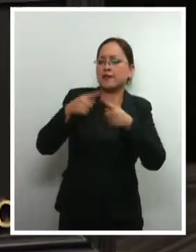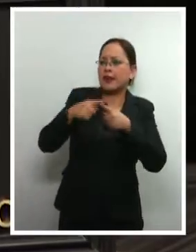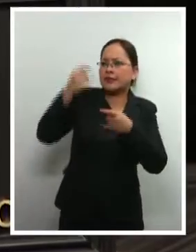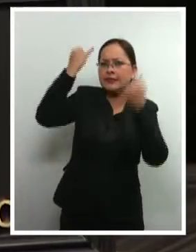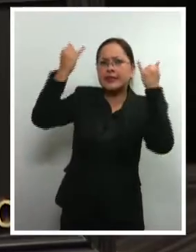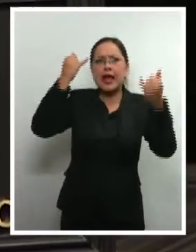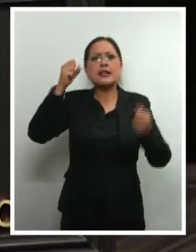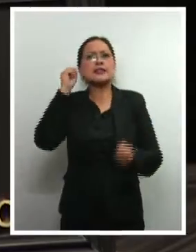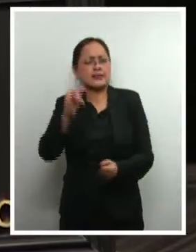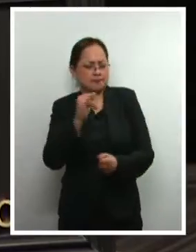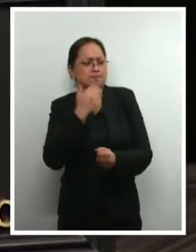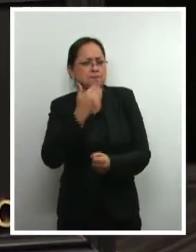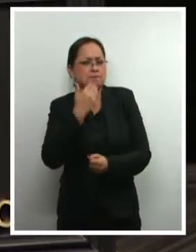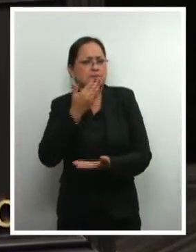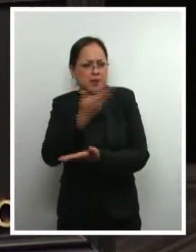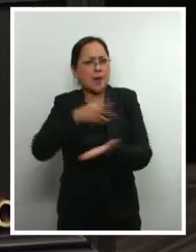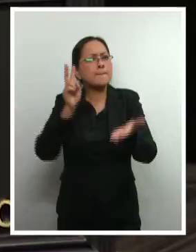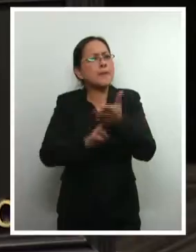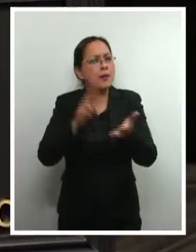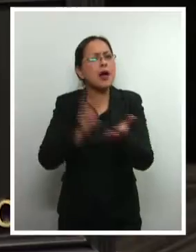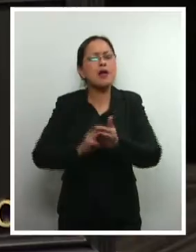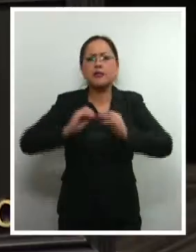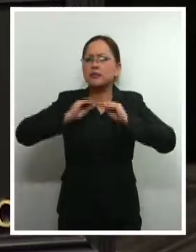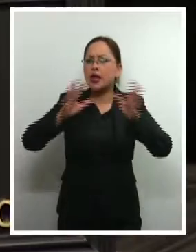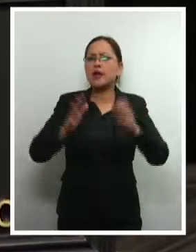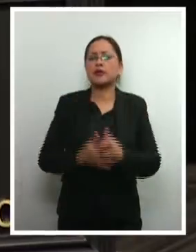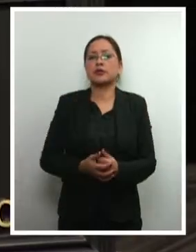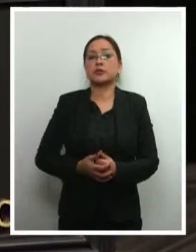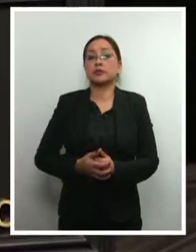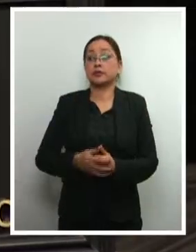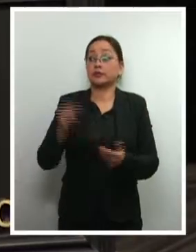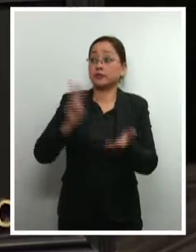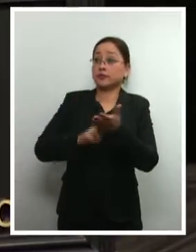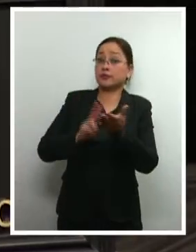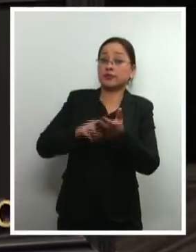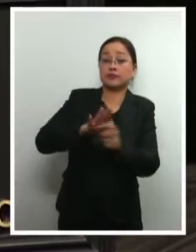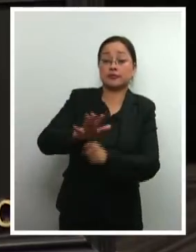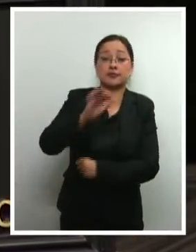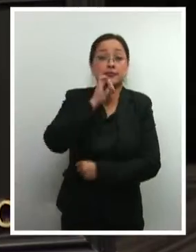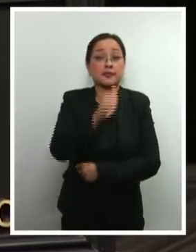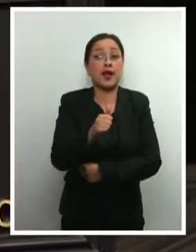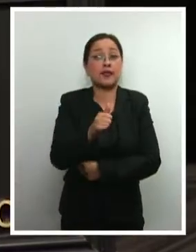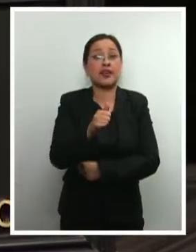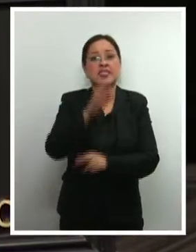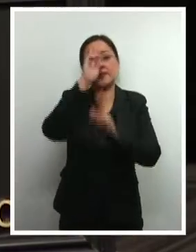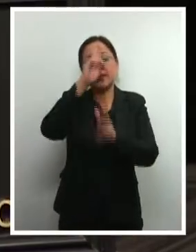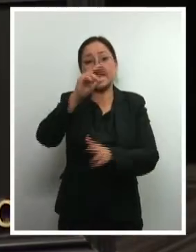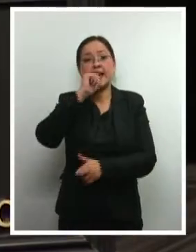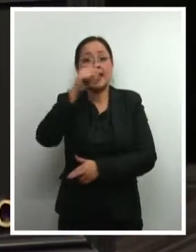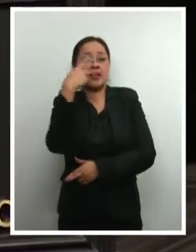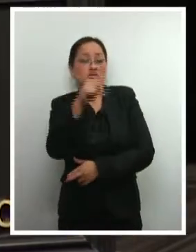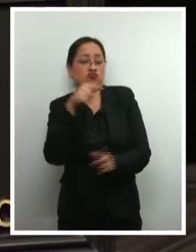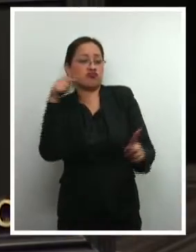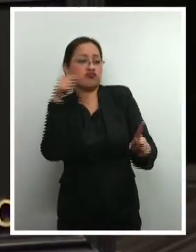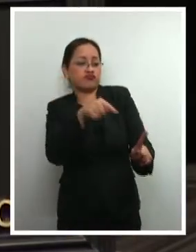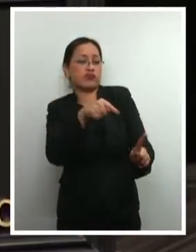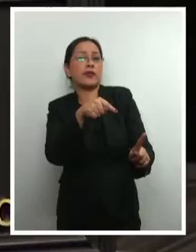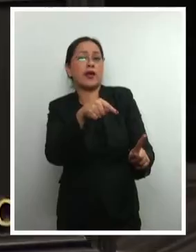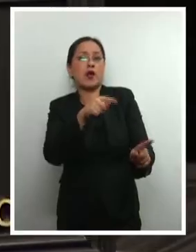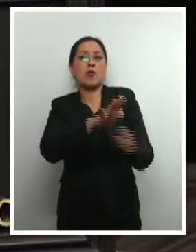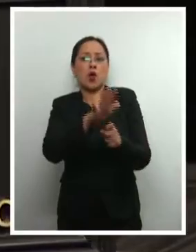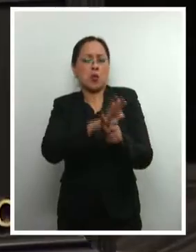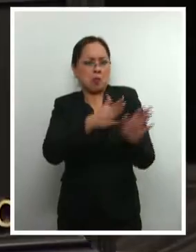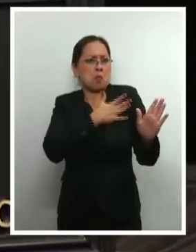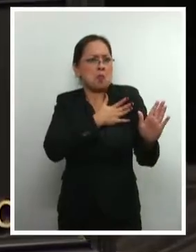es absolutamente válido. Lo que no es válido es no respetar la palabra, es reventar